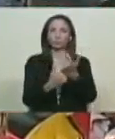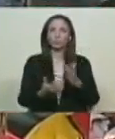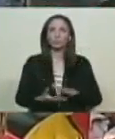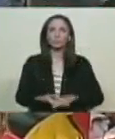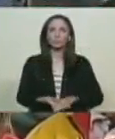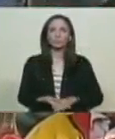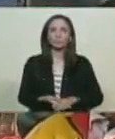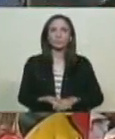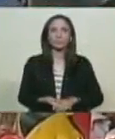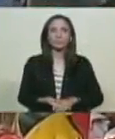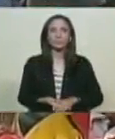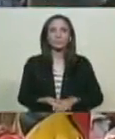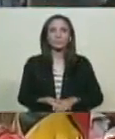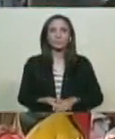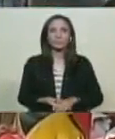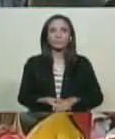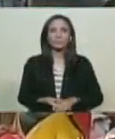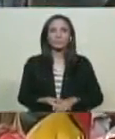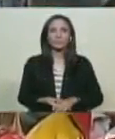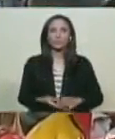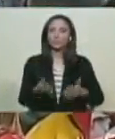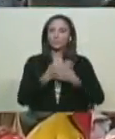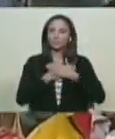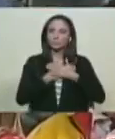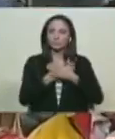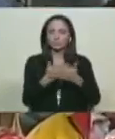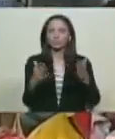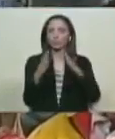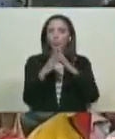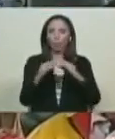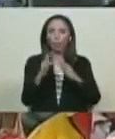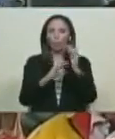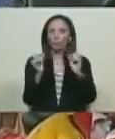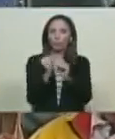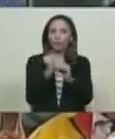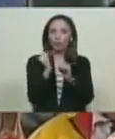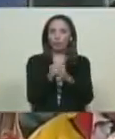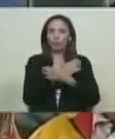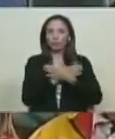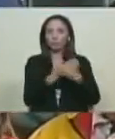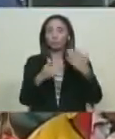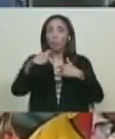Combativo de parte de esta clase obrera que hoy se encuentra presente